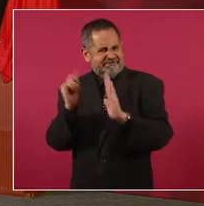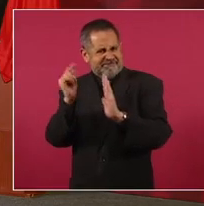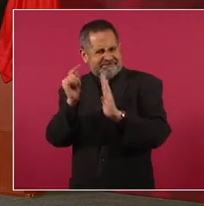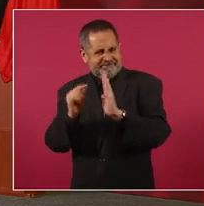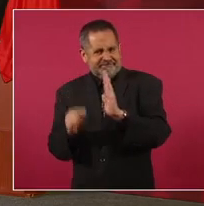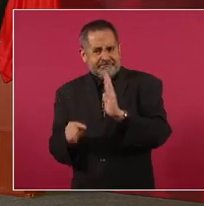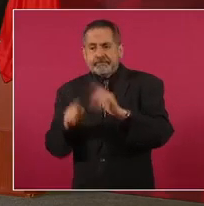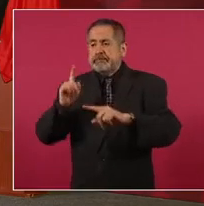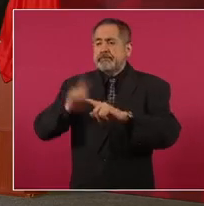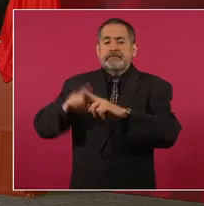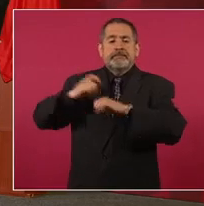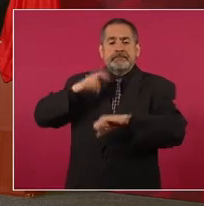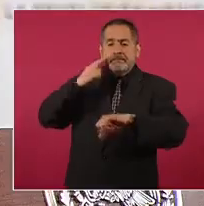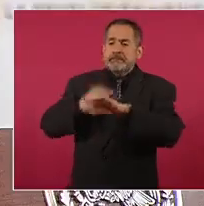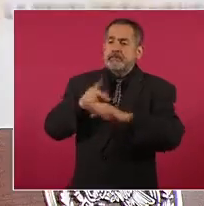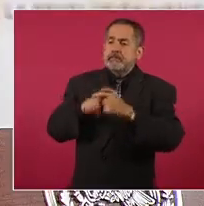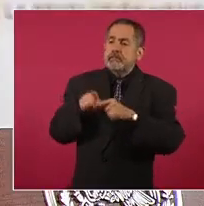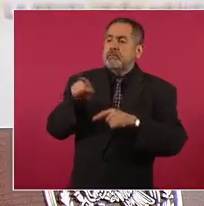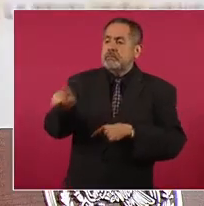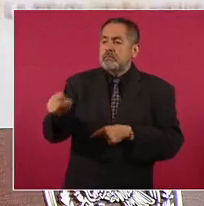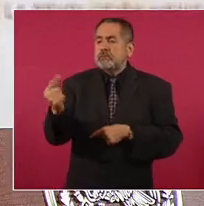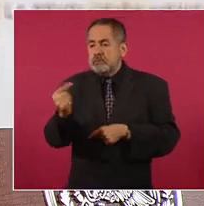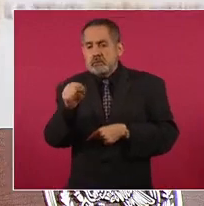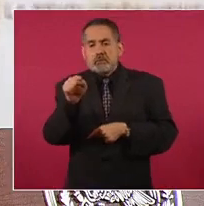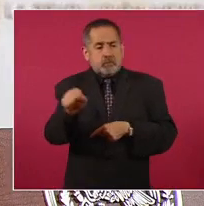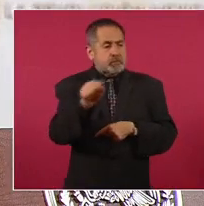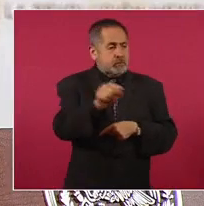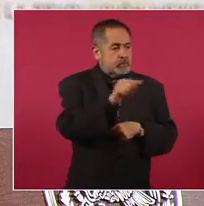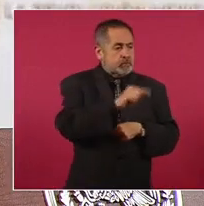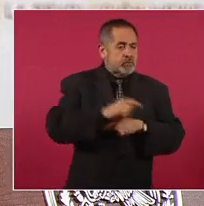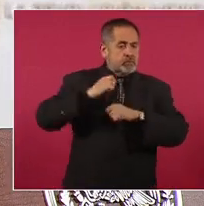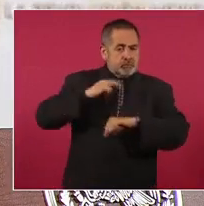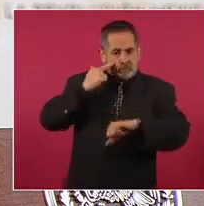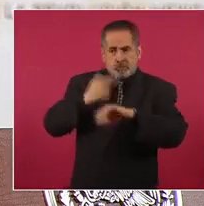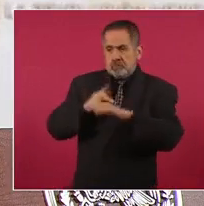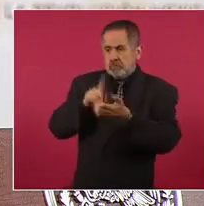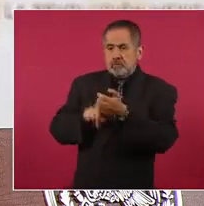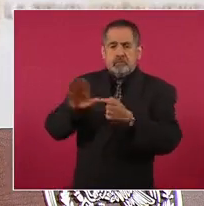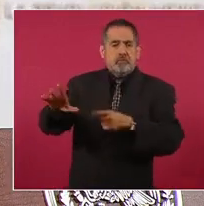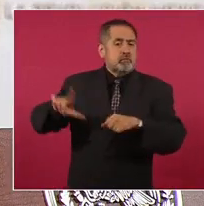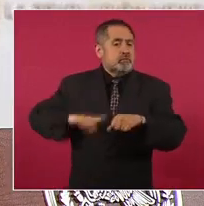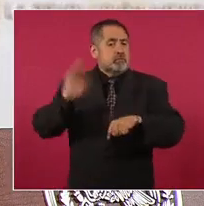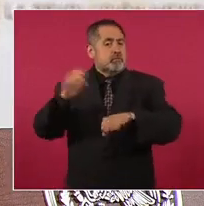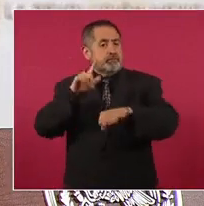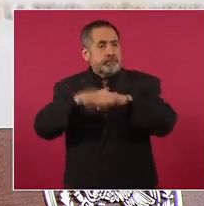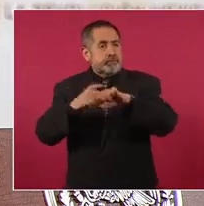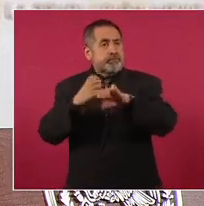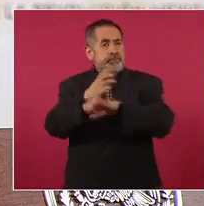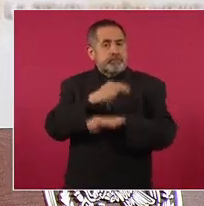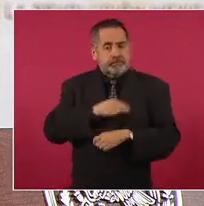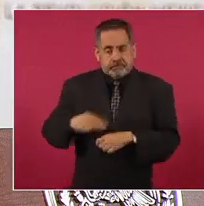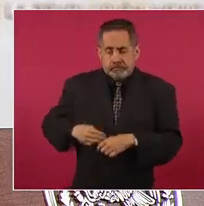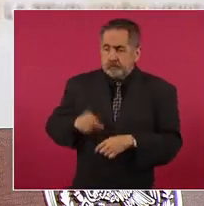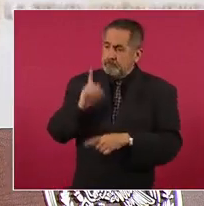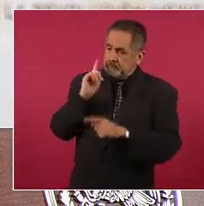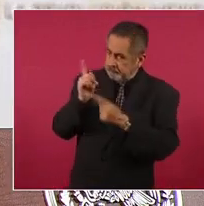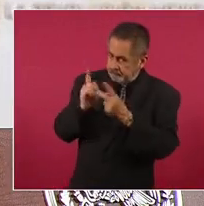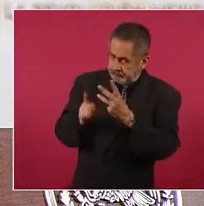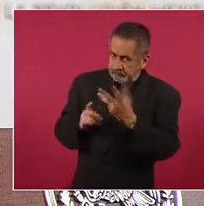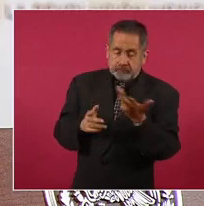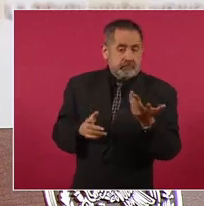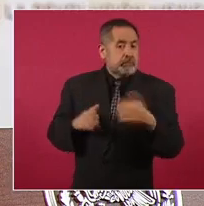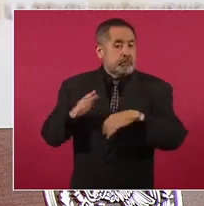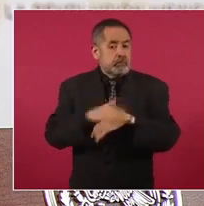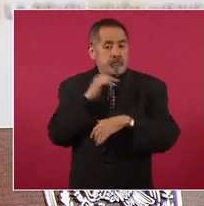de facultades, competencias y concurrencias de los gobiernos federales, estatales y municipales, porque este mecanismo